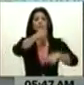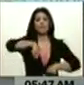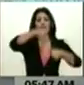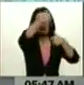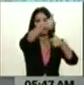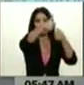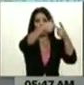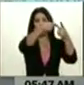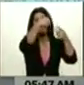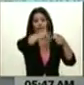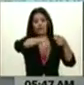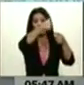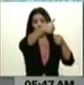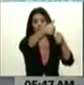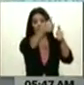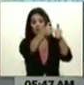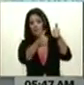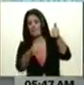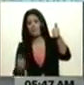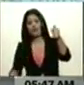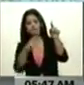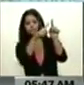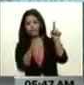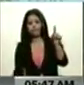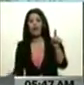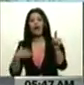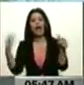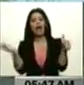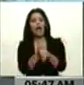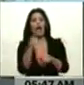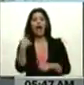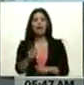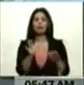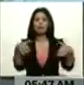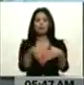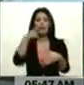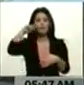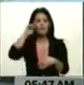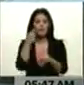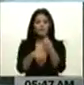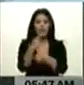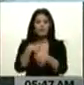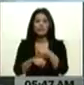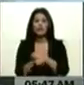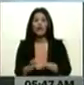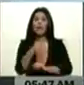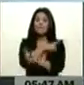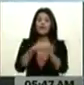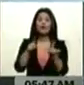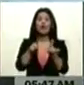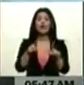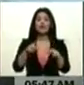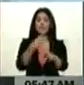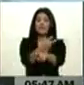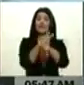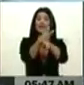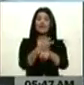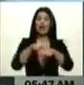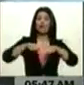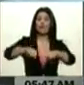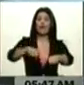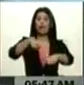Del presidente para abajo. Y se descubrió una red. Pero no es solo el bicentenario, compadrito.